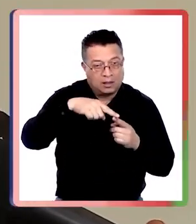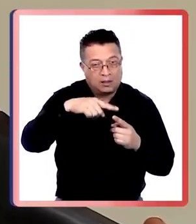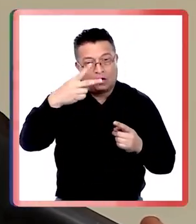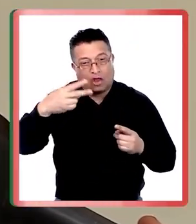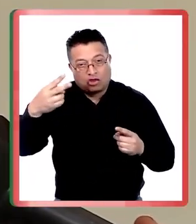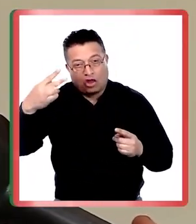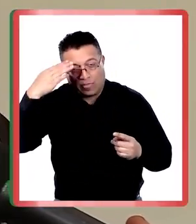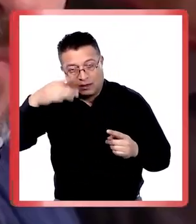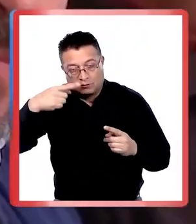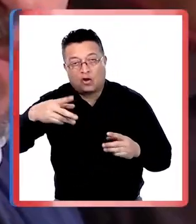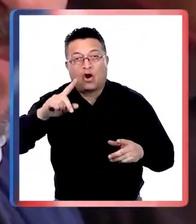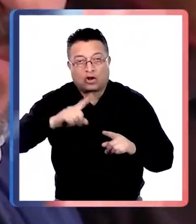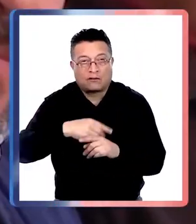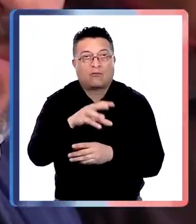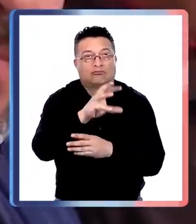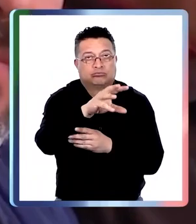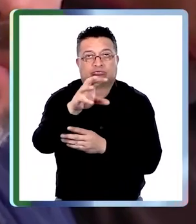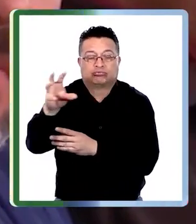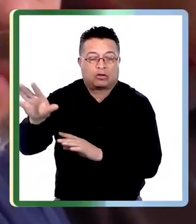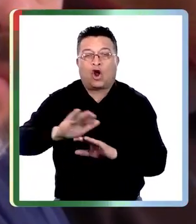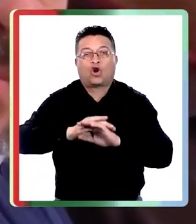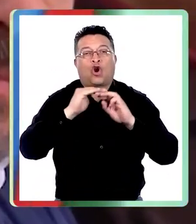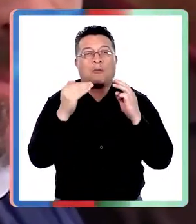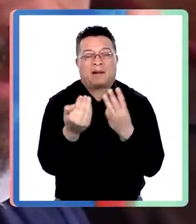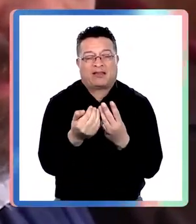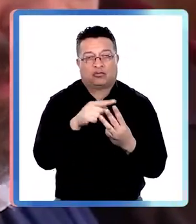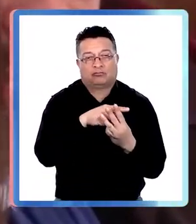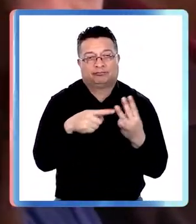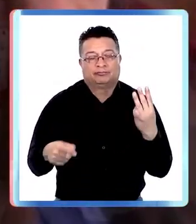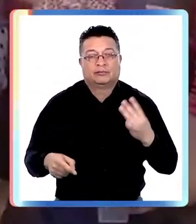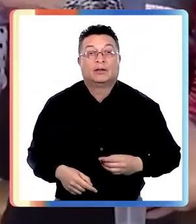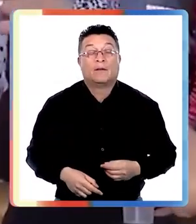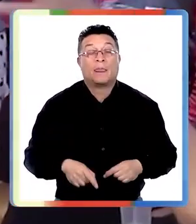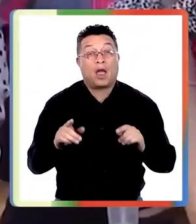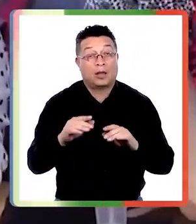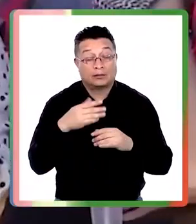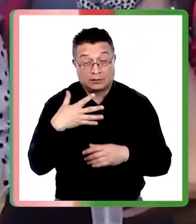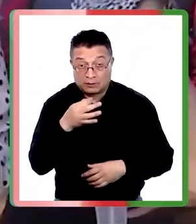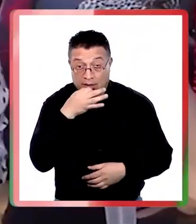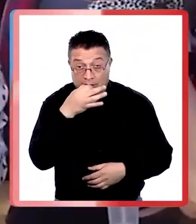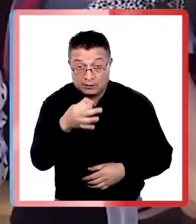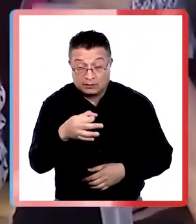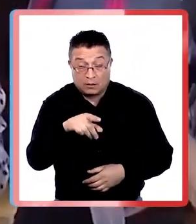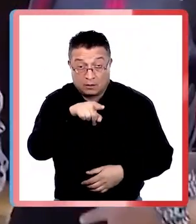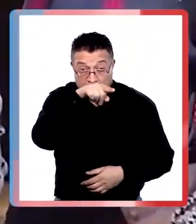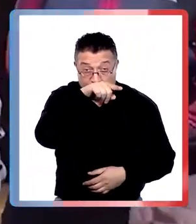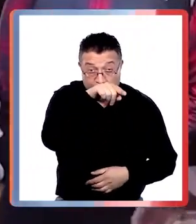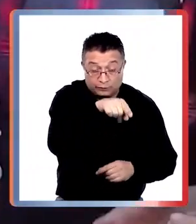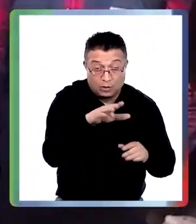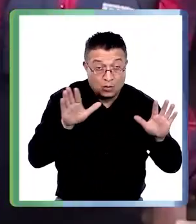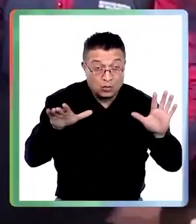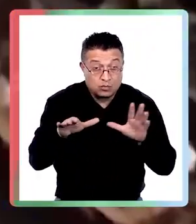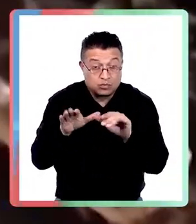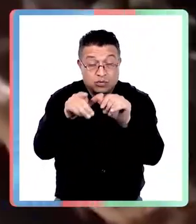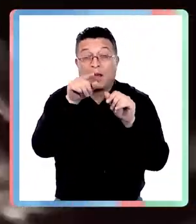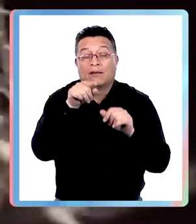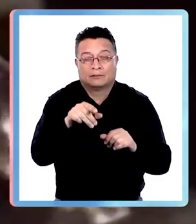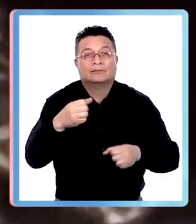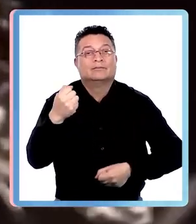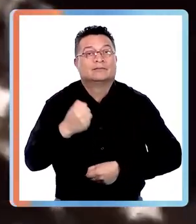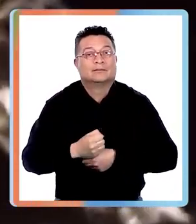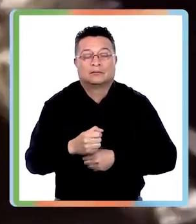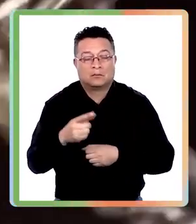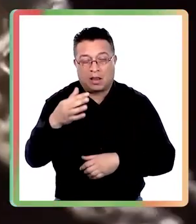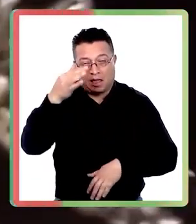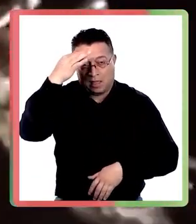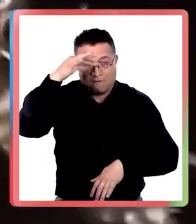que el ciclo sea completo. Se ha señalado que estos mosquitos, según el trabajo desarrollado, están libres de enfermedades